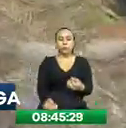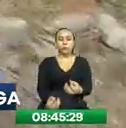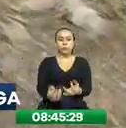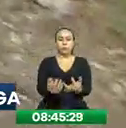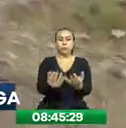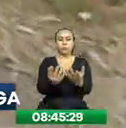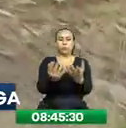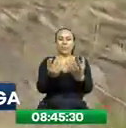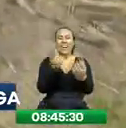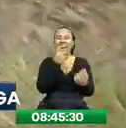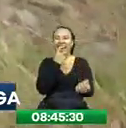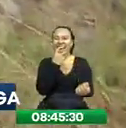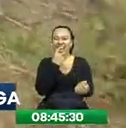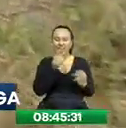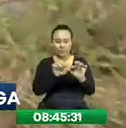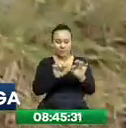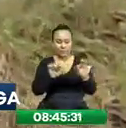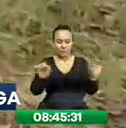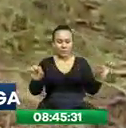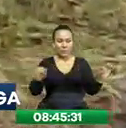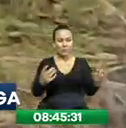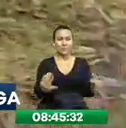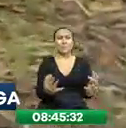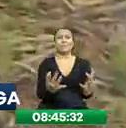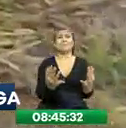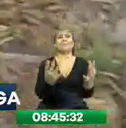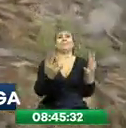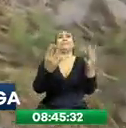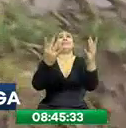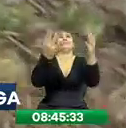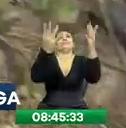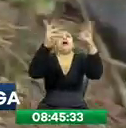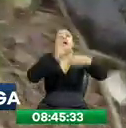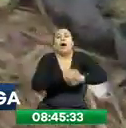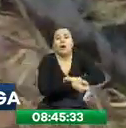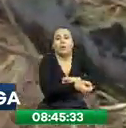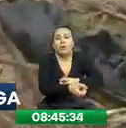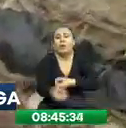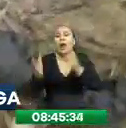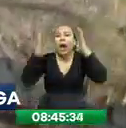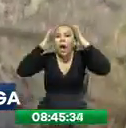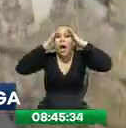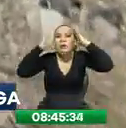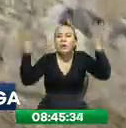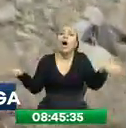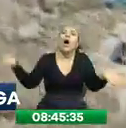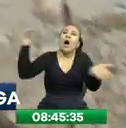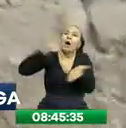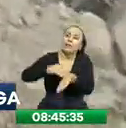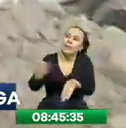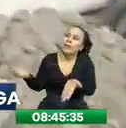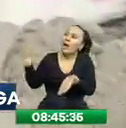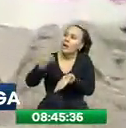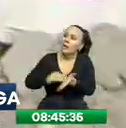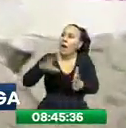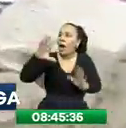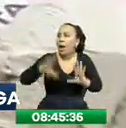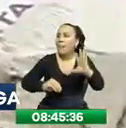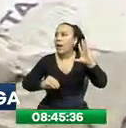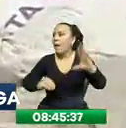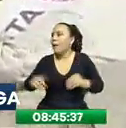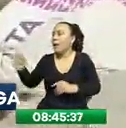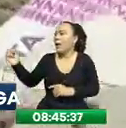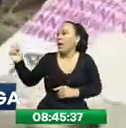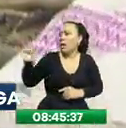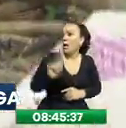el cobre. Aquí se hacen unas llamaradas que ya el cuerpo, ya los bomberos están cansados también. Esto es que tú siempre están, van y vienen los